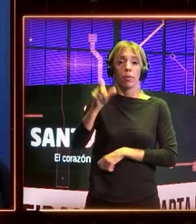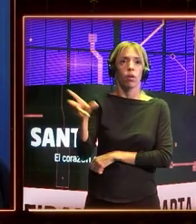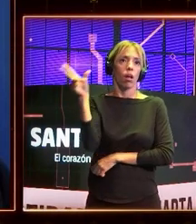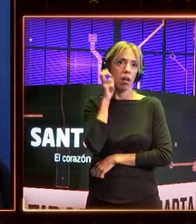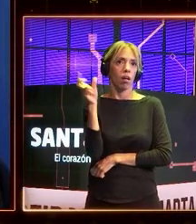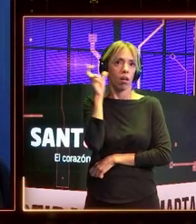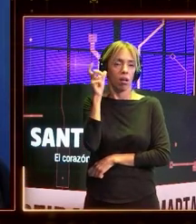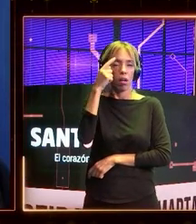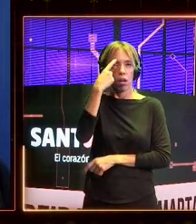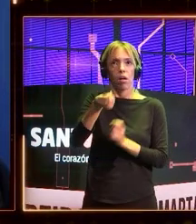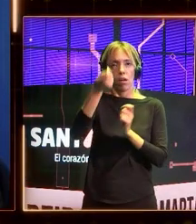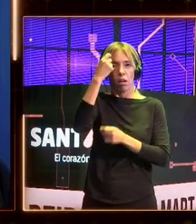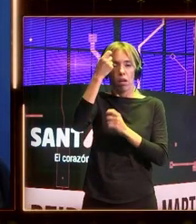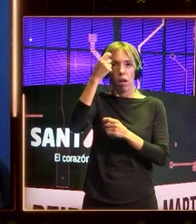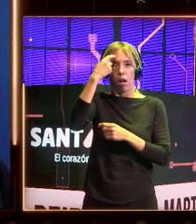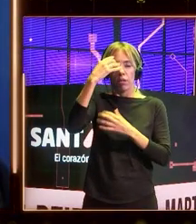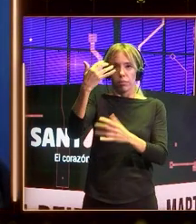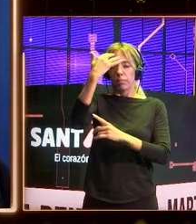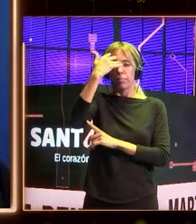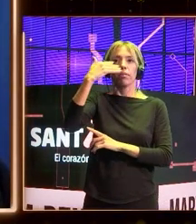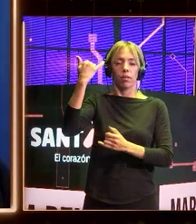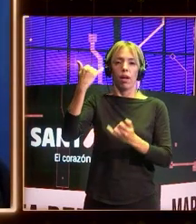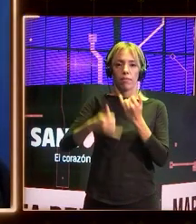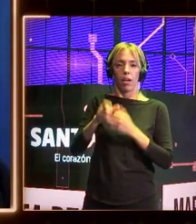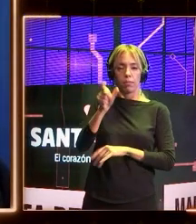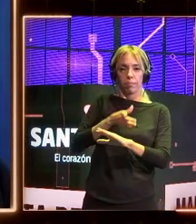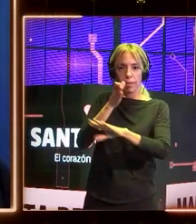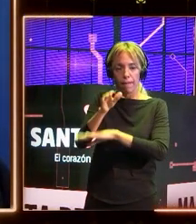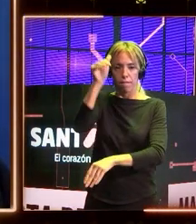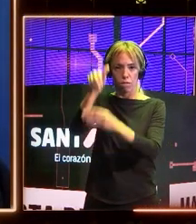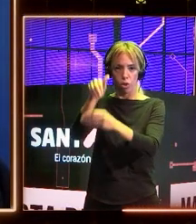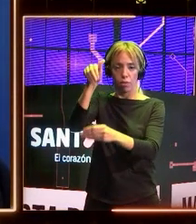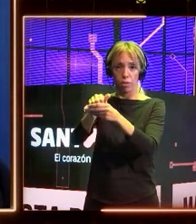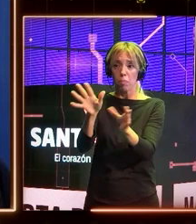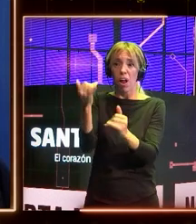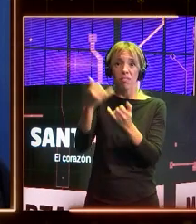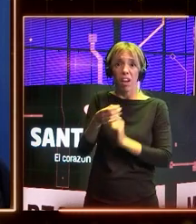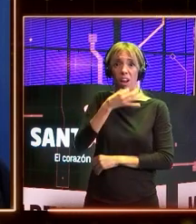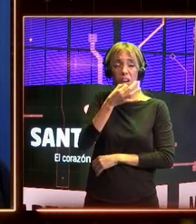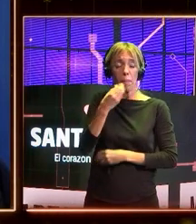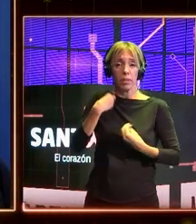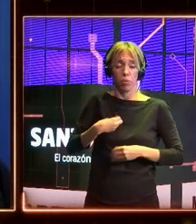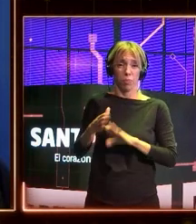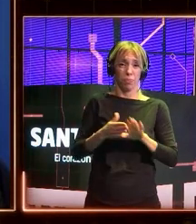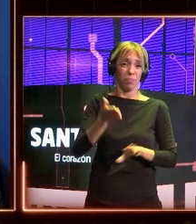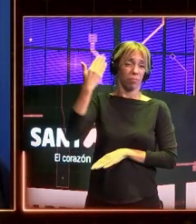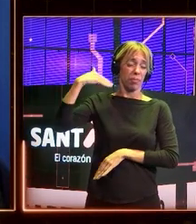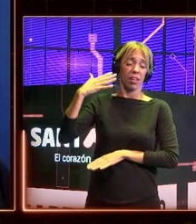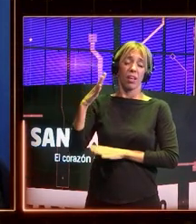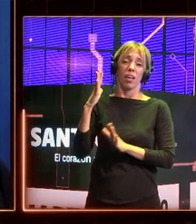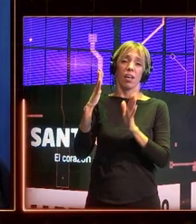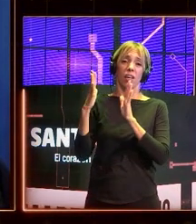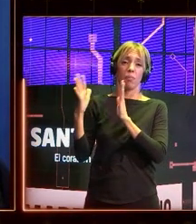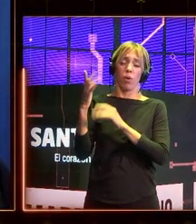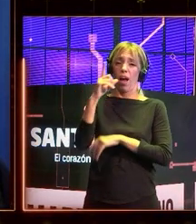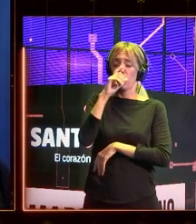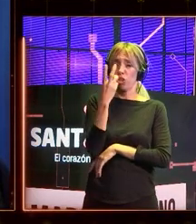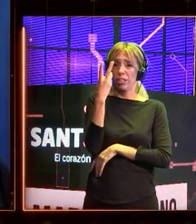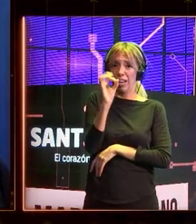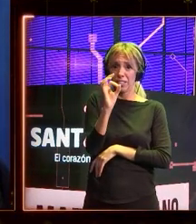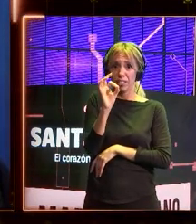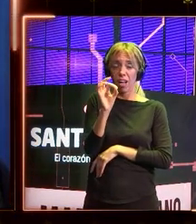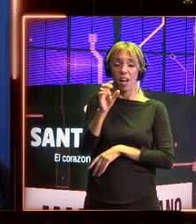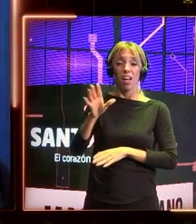hasta que te votaban, ¿no? Pero al menos era el mismo discurso. Todo el mundo en Alemania de los años 30, estaba escuchando el